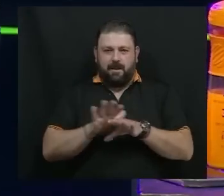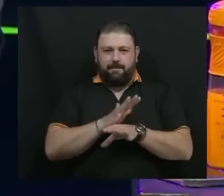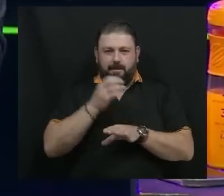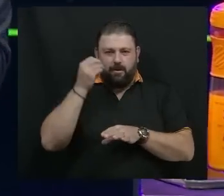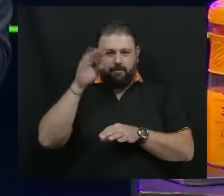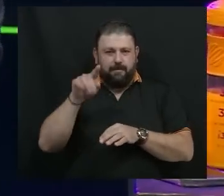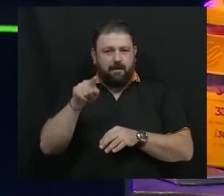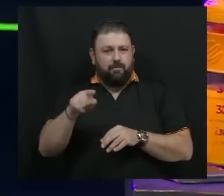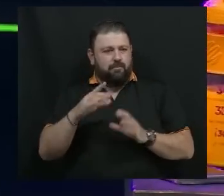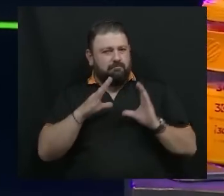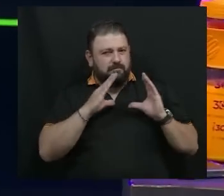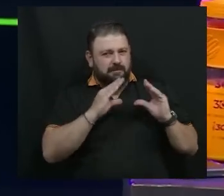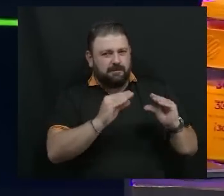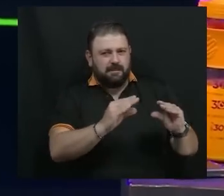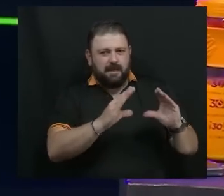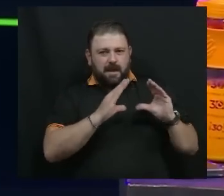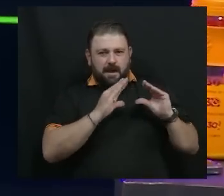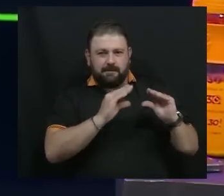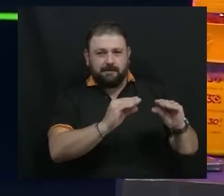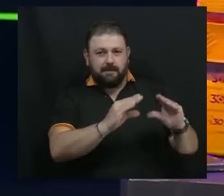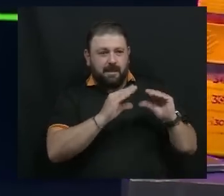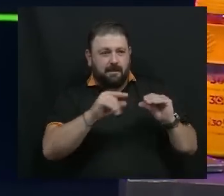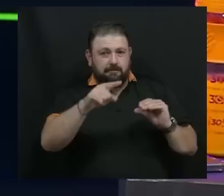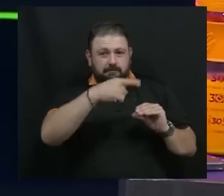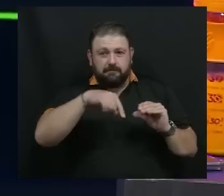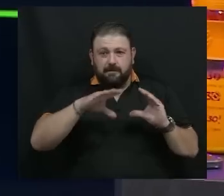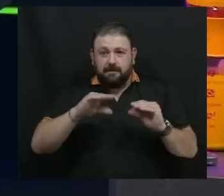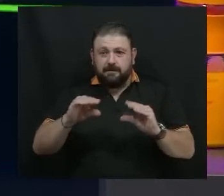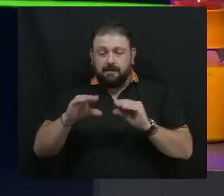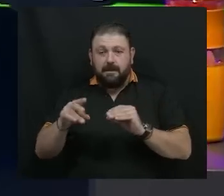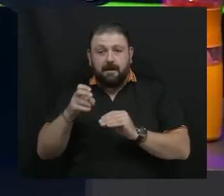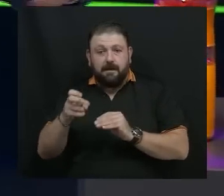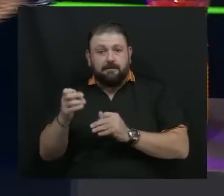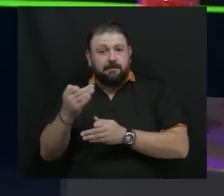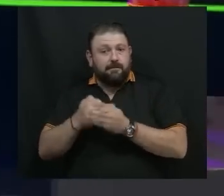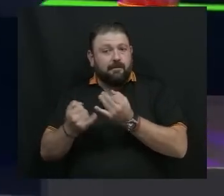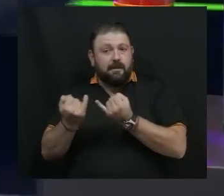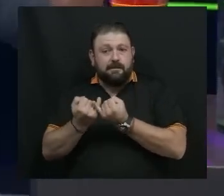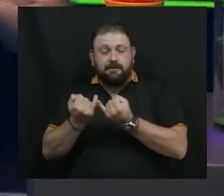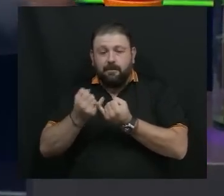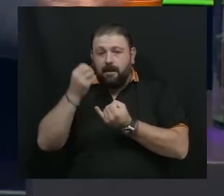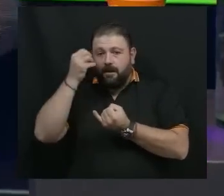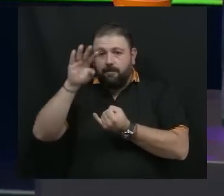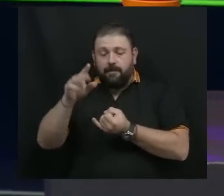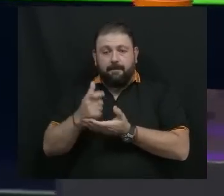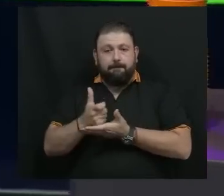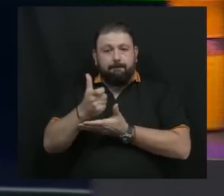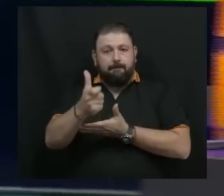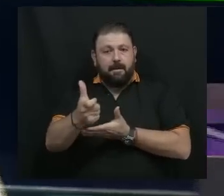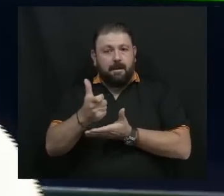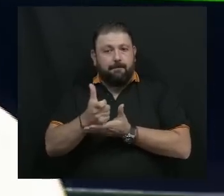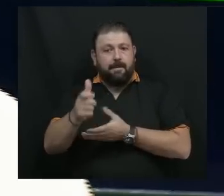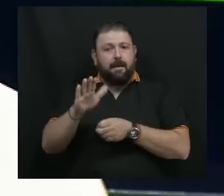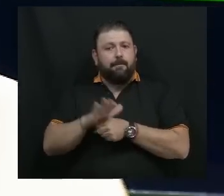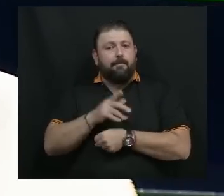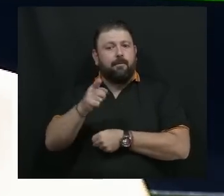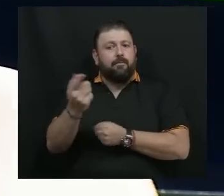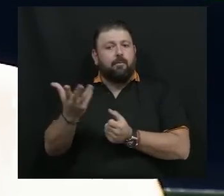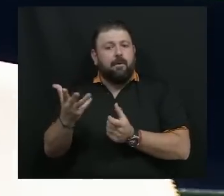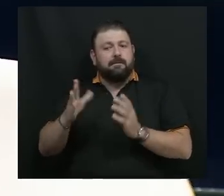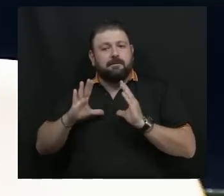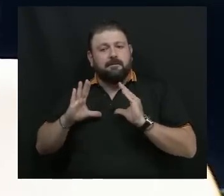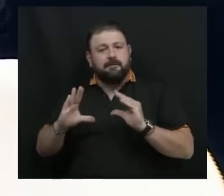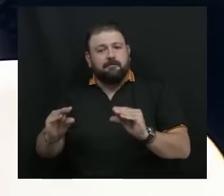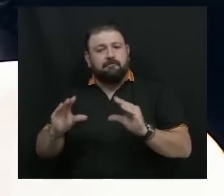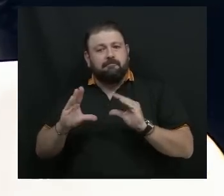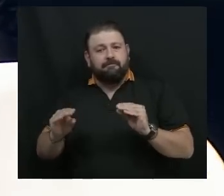regalía por cada producto que ellos distribuyan. Es el mismo concepto o el mismo modelo de como cuando alguien compone una